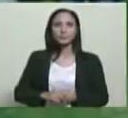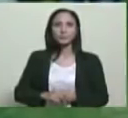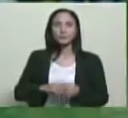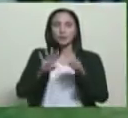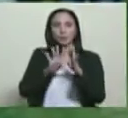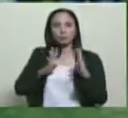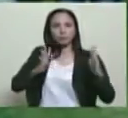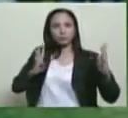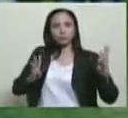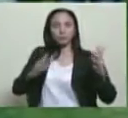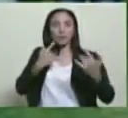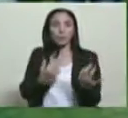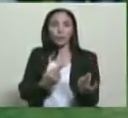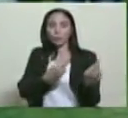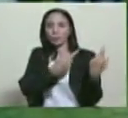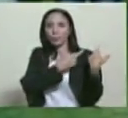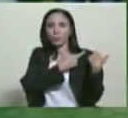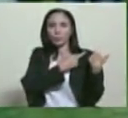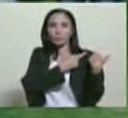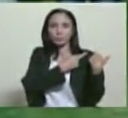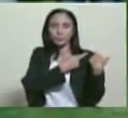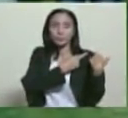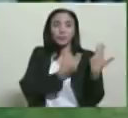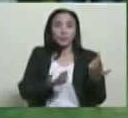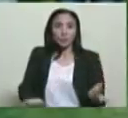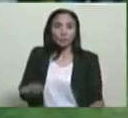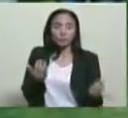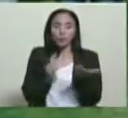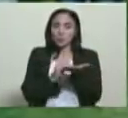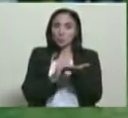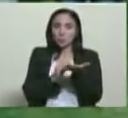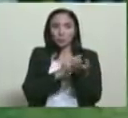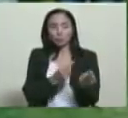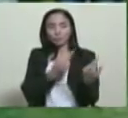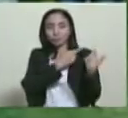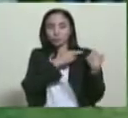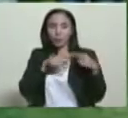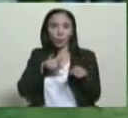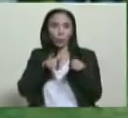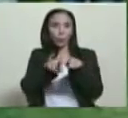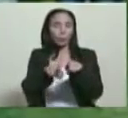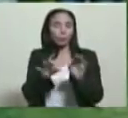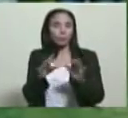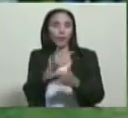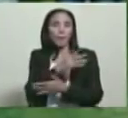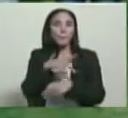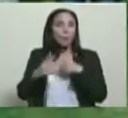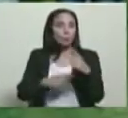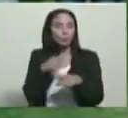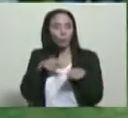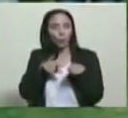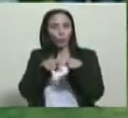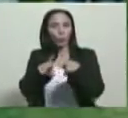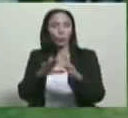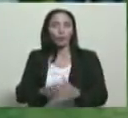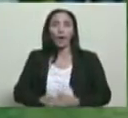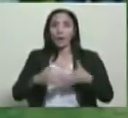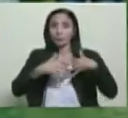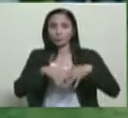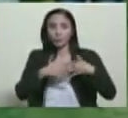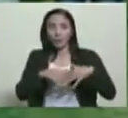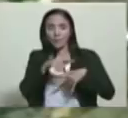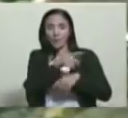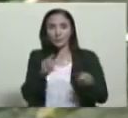están al frente de esta responsabilidad de garantizar la continuidad productiva de una empresa transferida al